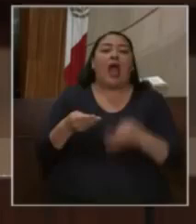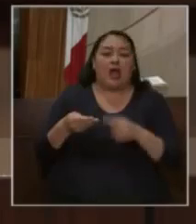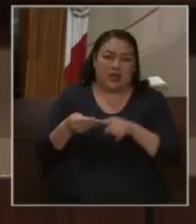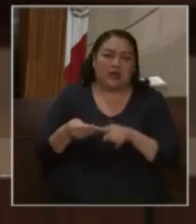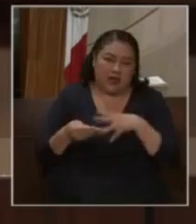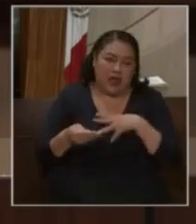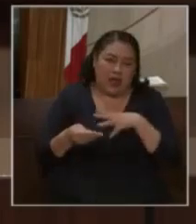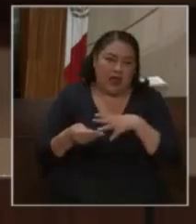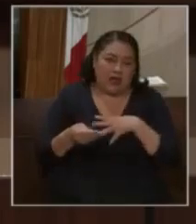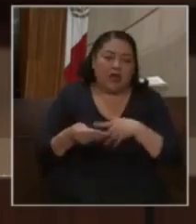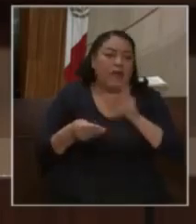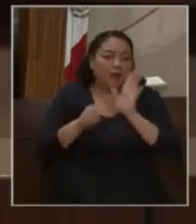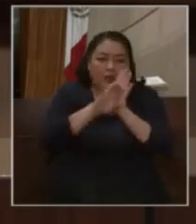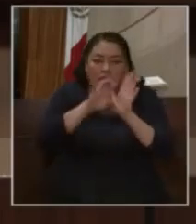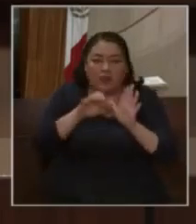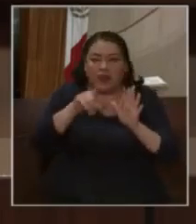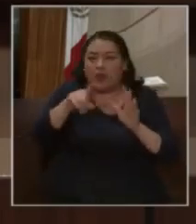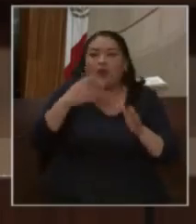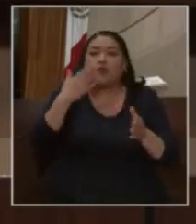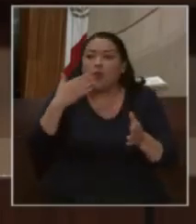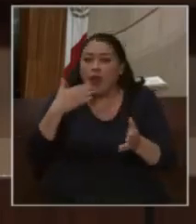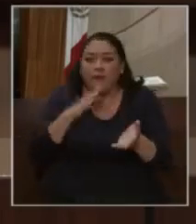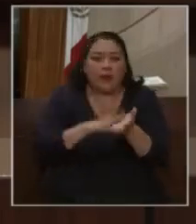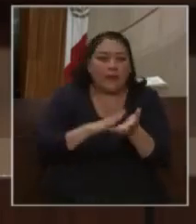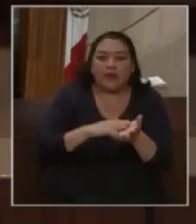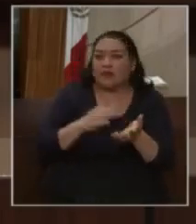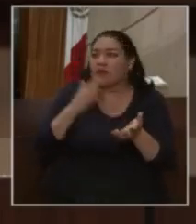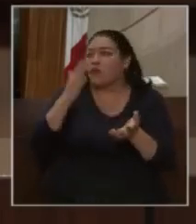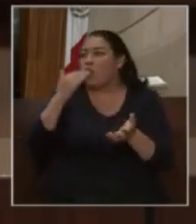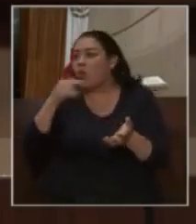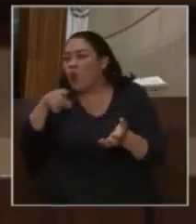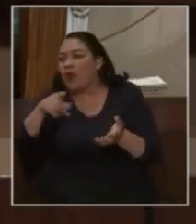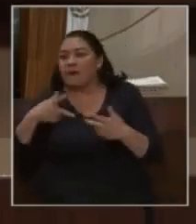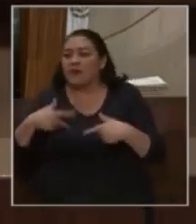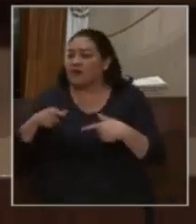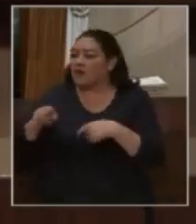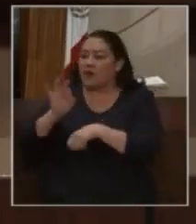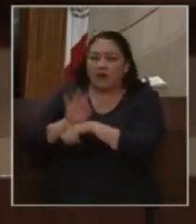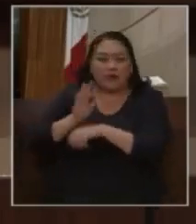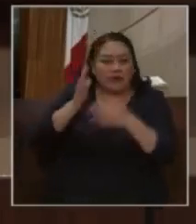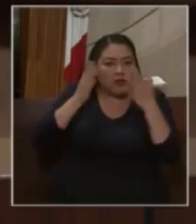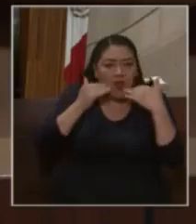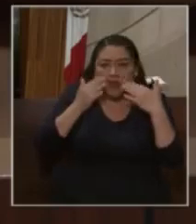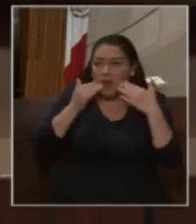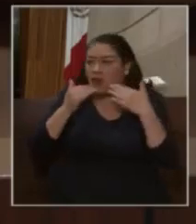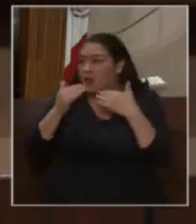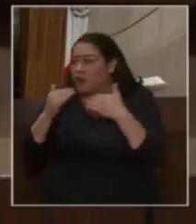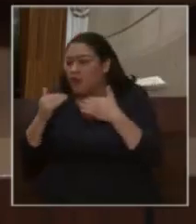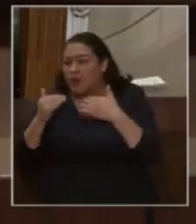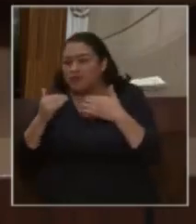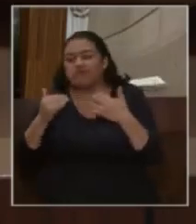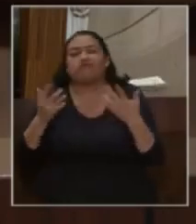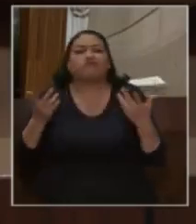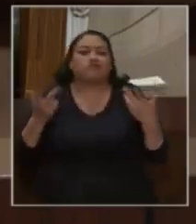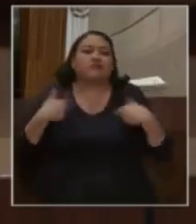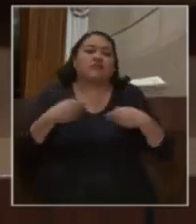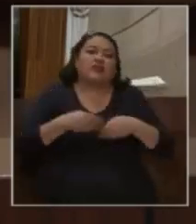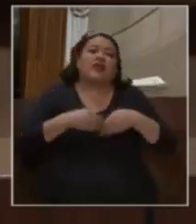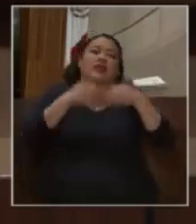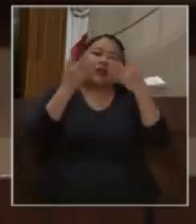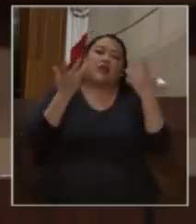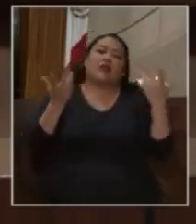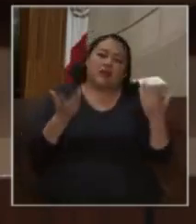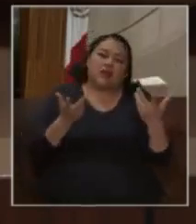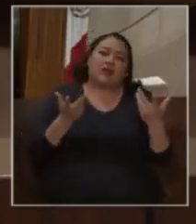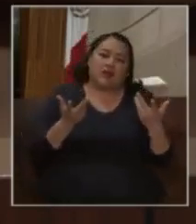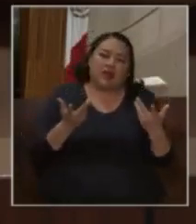indiciariamente que haya existido algún beneficio político o electoral, entonces es claro que no